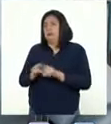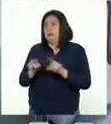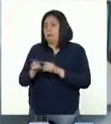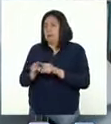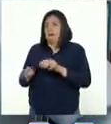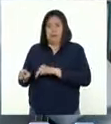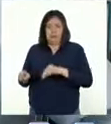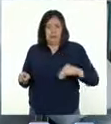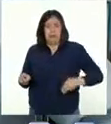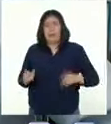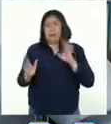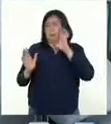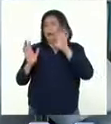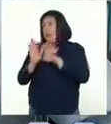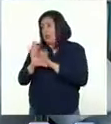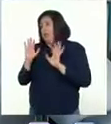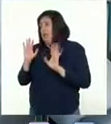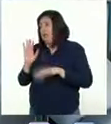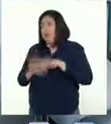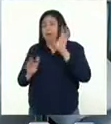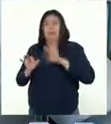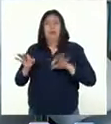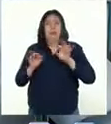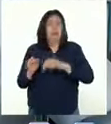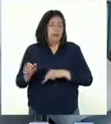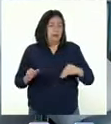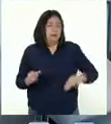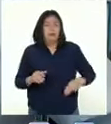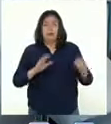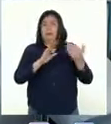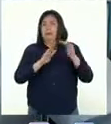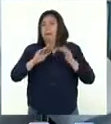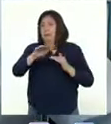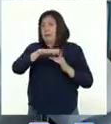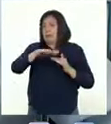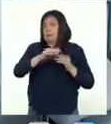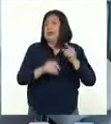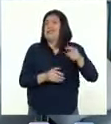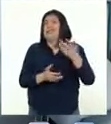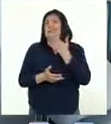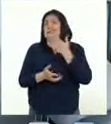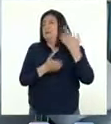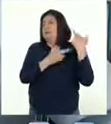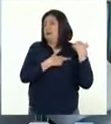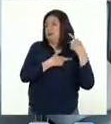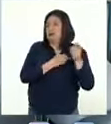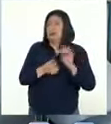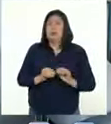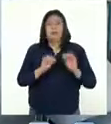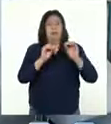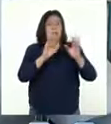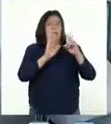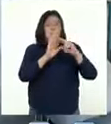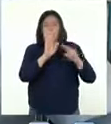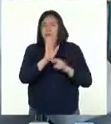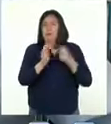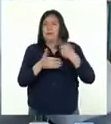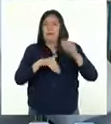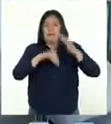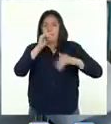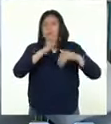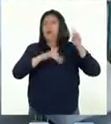los ministerios. Por ejemplo, y sobre todo, el Ministerio de Vivienda, que es el que se encarga de poner las normas para